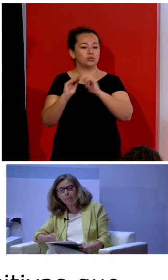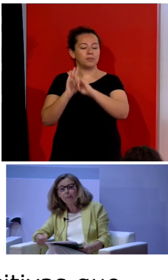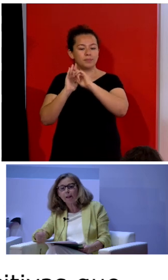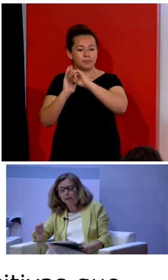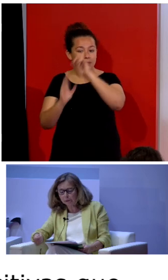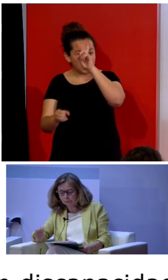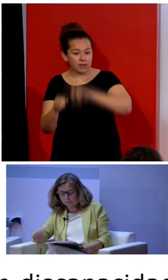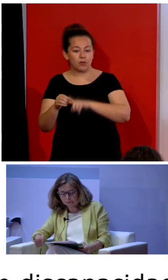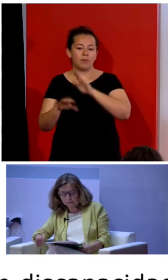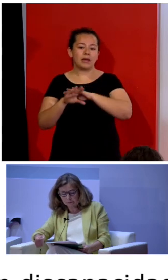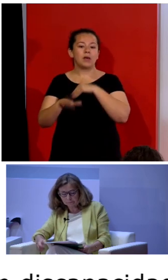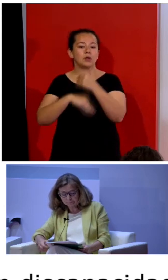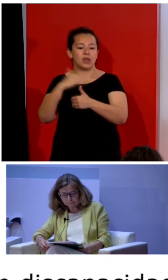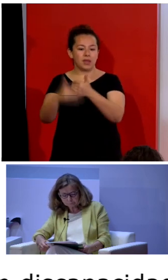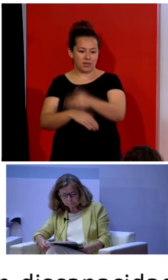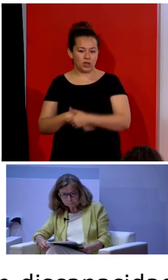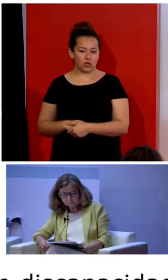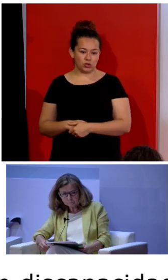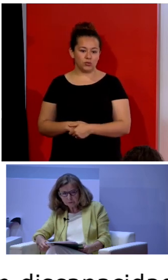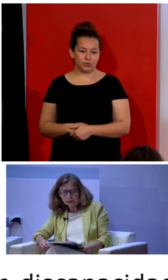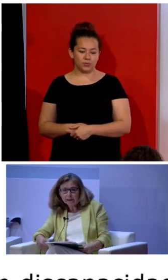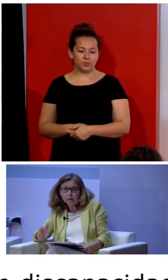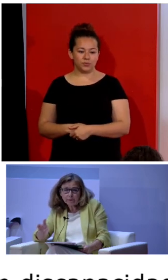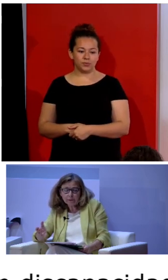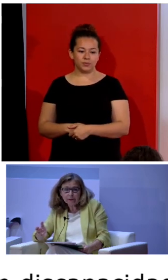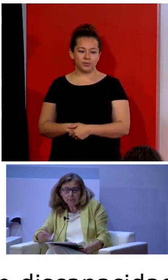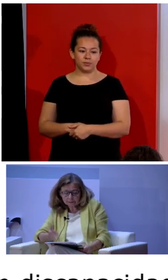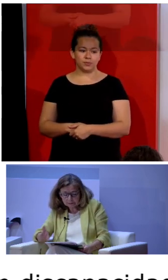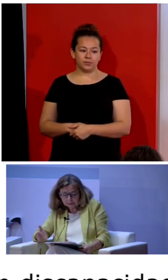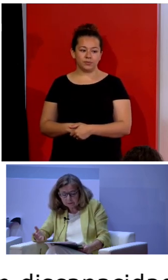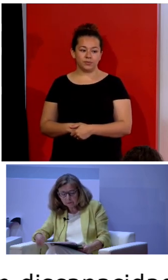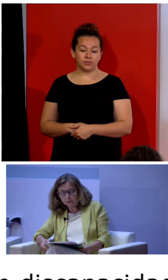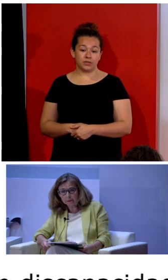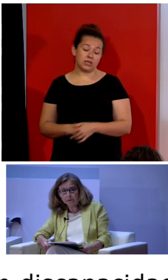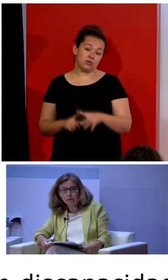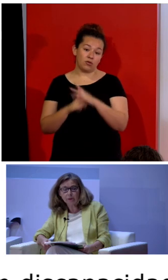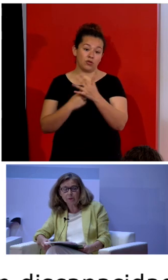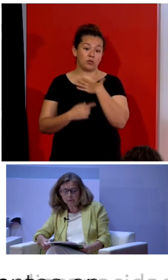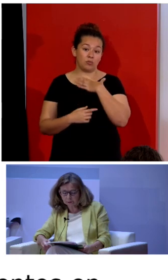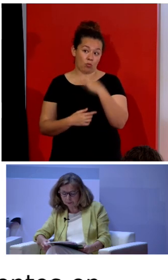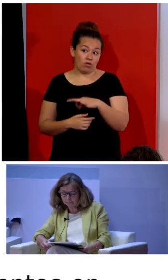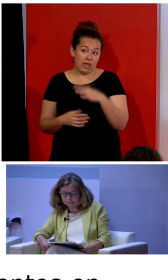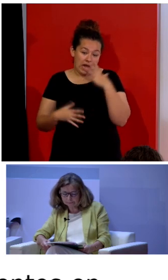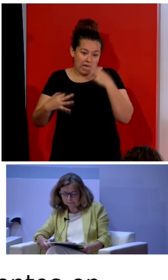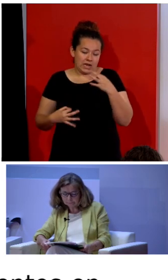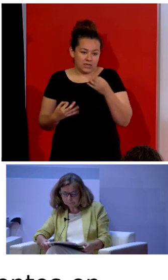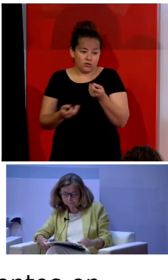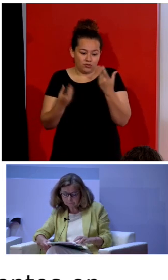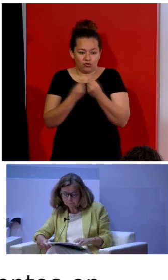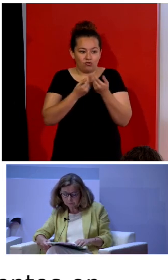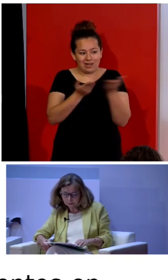participación en dichos procedimientos, en condiciones que puedan ser reales con el resto de los aspirantes,